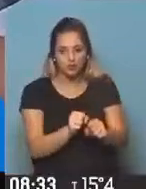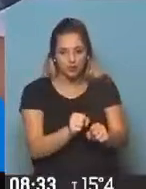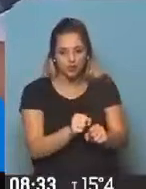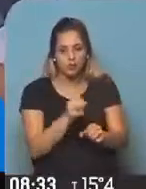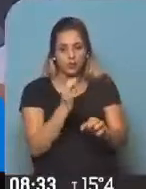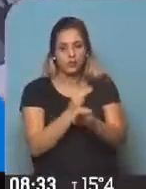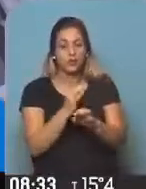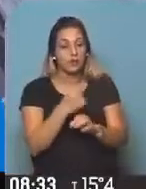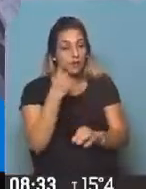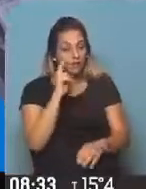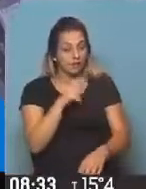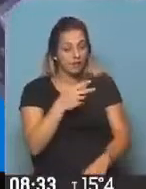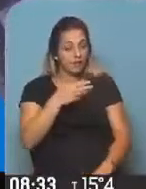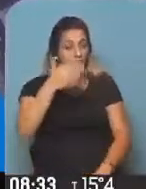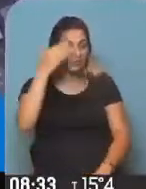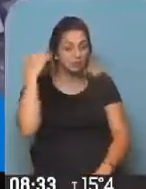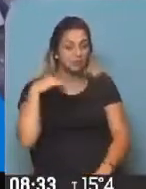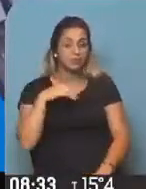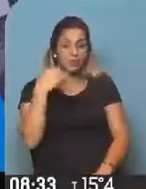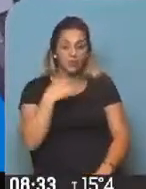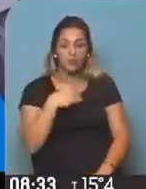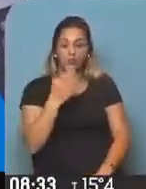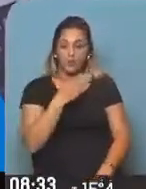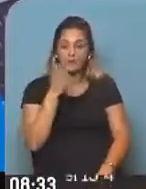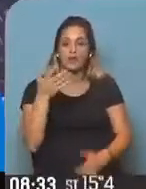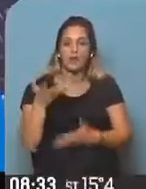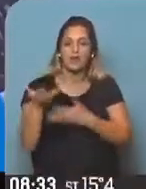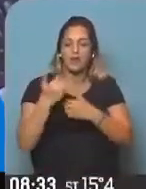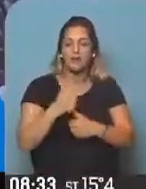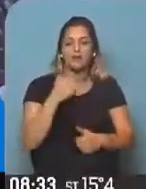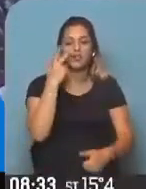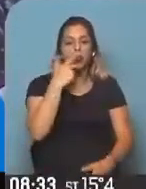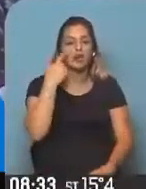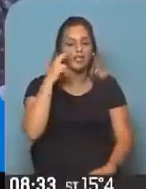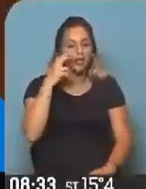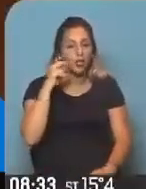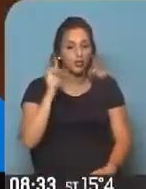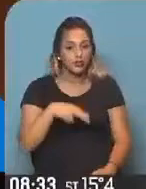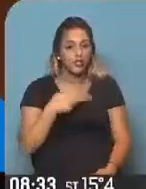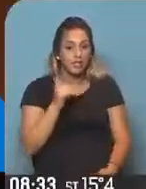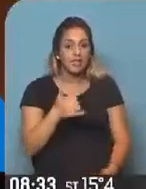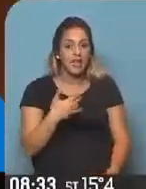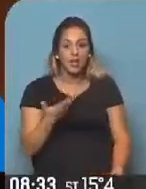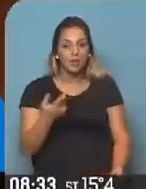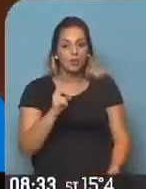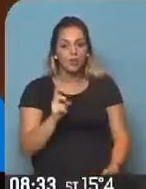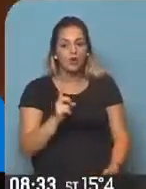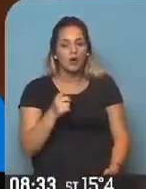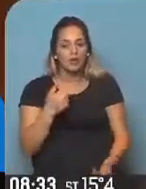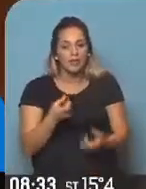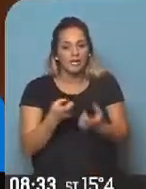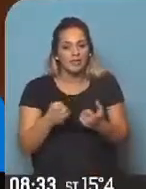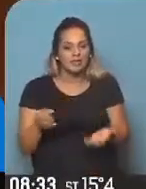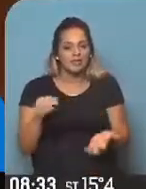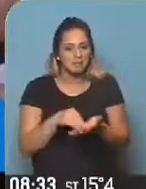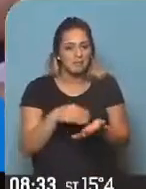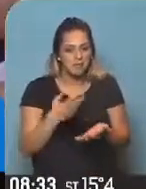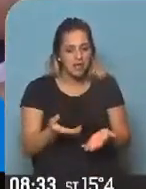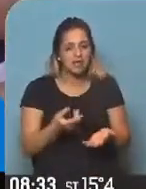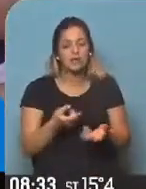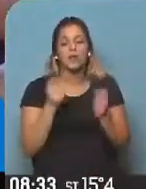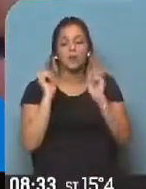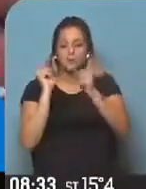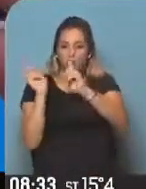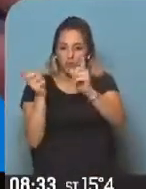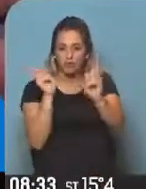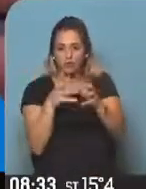mira desde que hace cuánto y justamente piden apoyo y claro porque no les alcanza porque la rosca del profesor